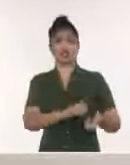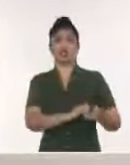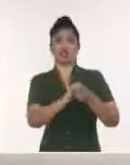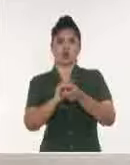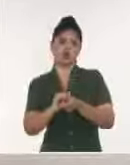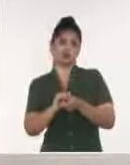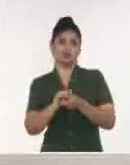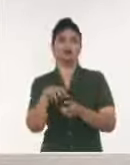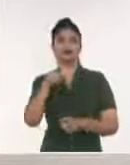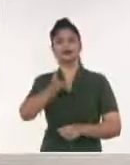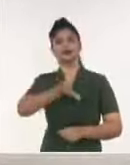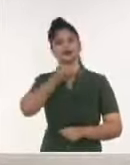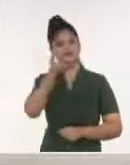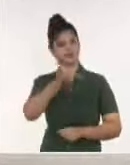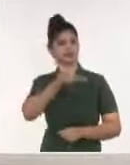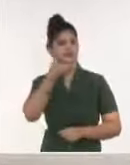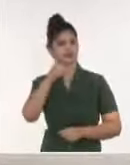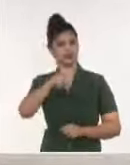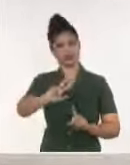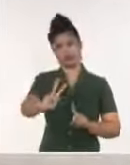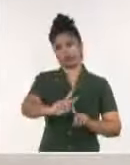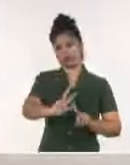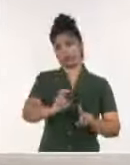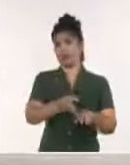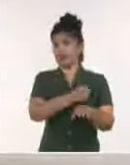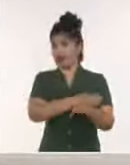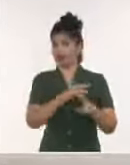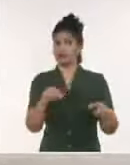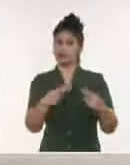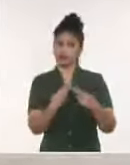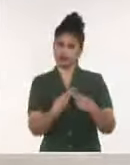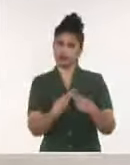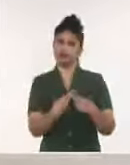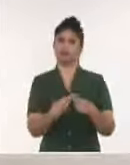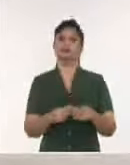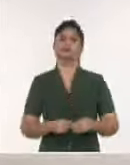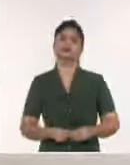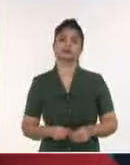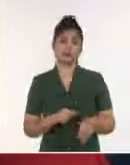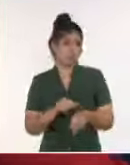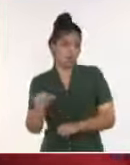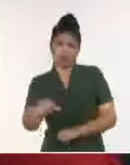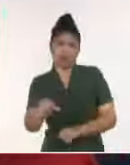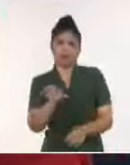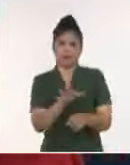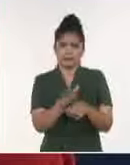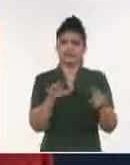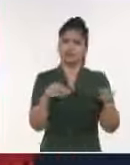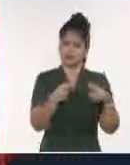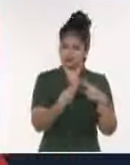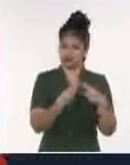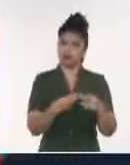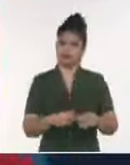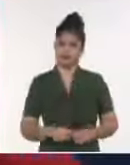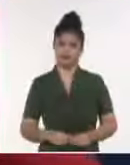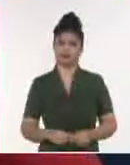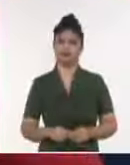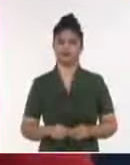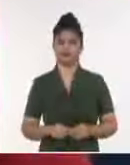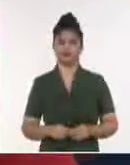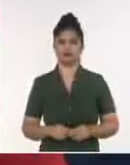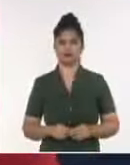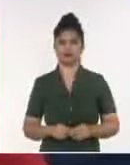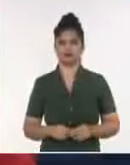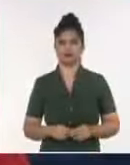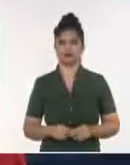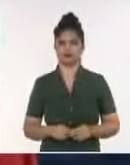nos ofreció declaraciones antes del combate que vamos a disfrutar en solo minutos. Sí, es muy importante esta